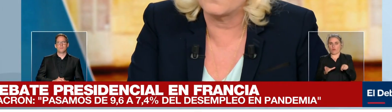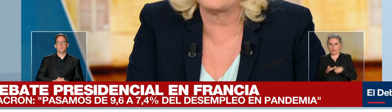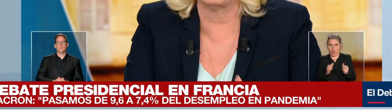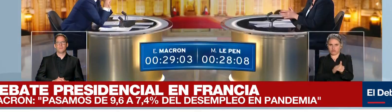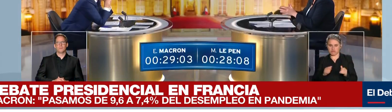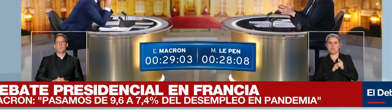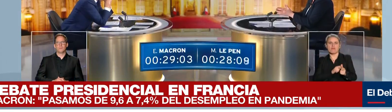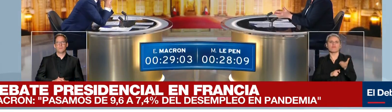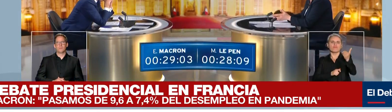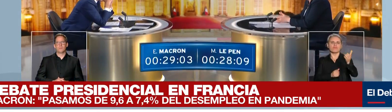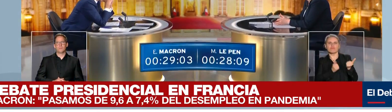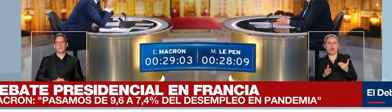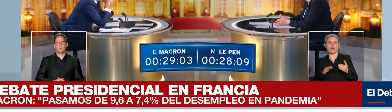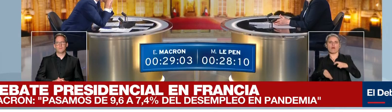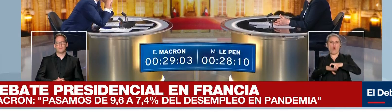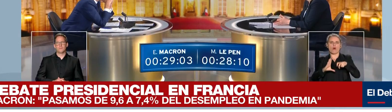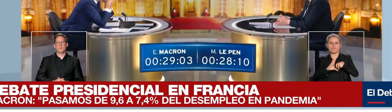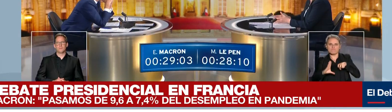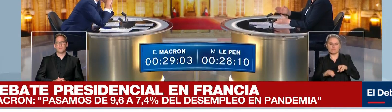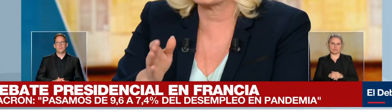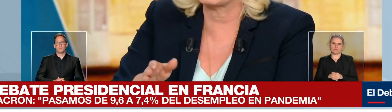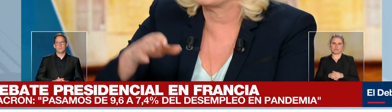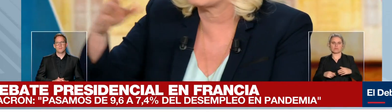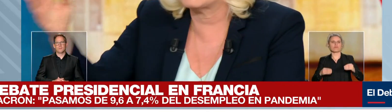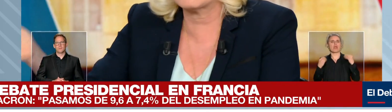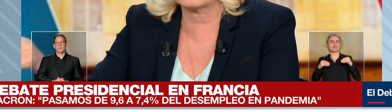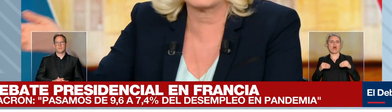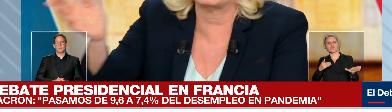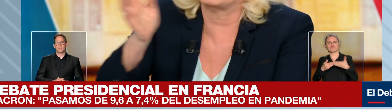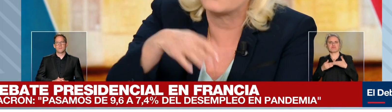del primer confinamiento, usted siguió con